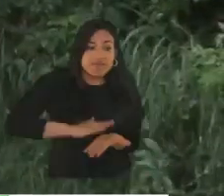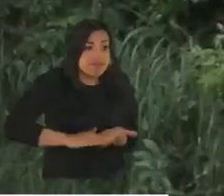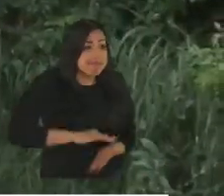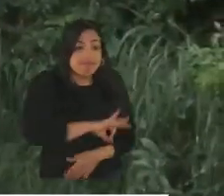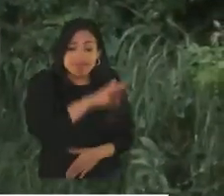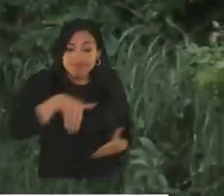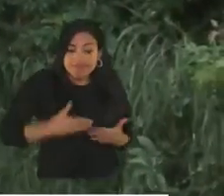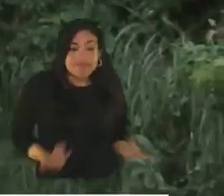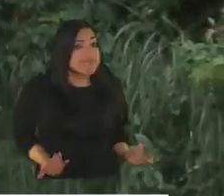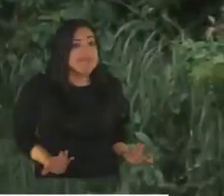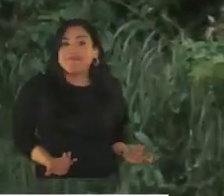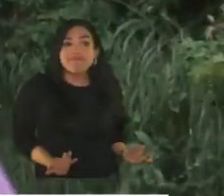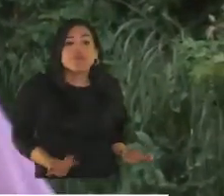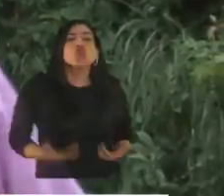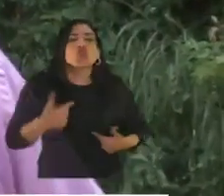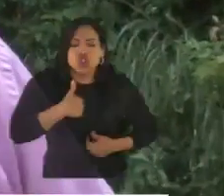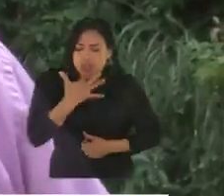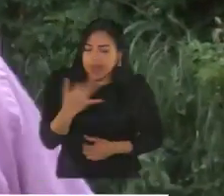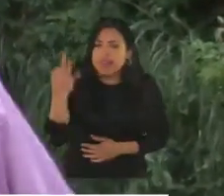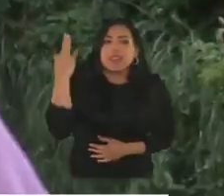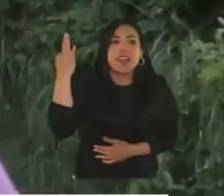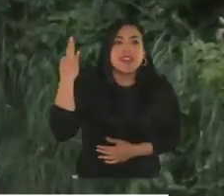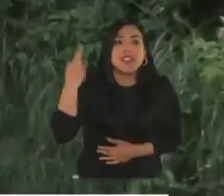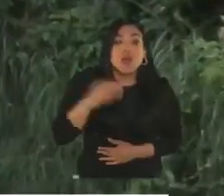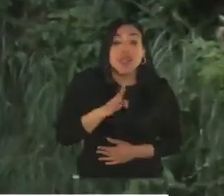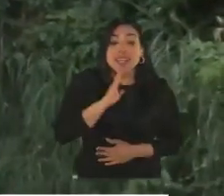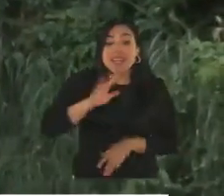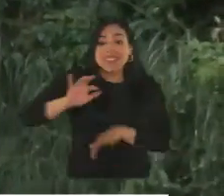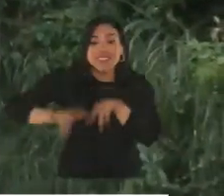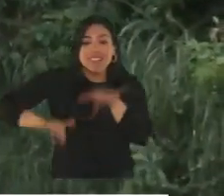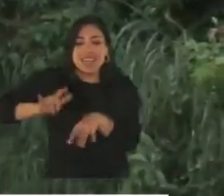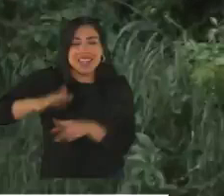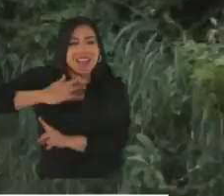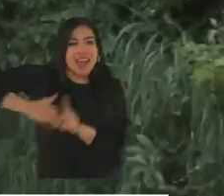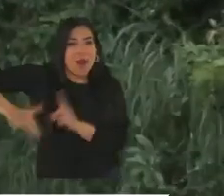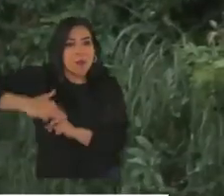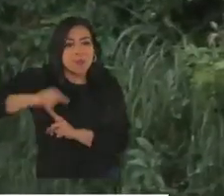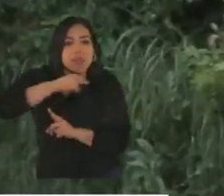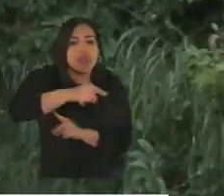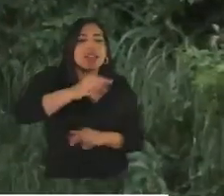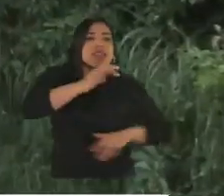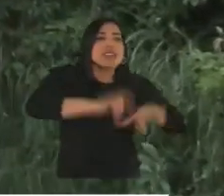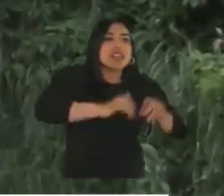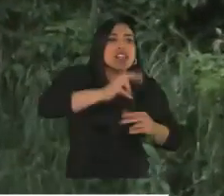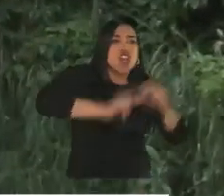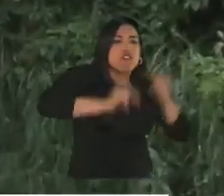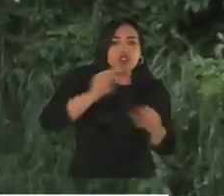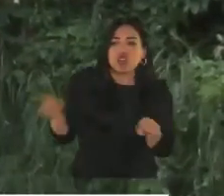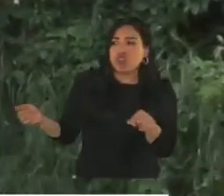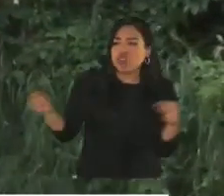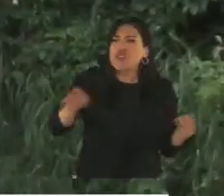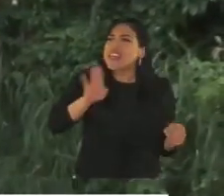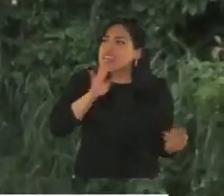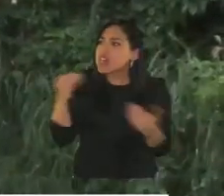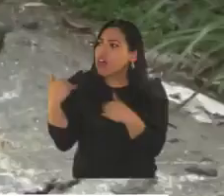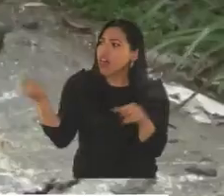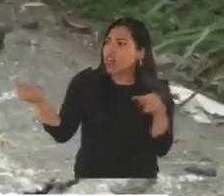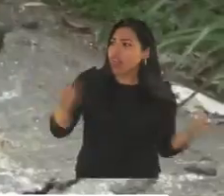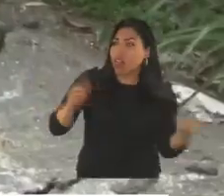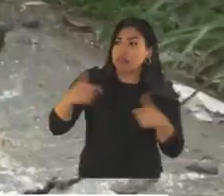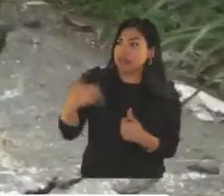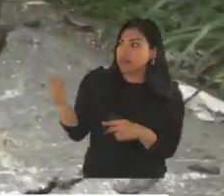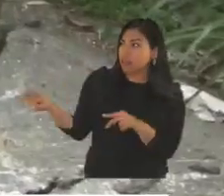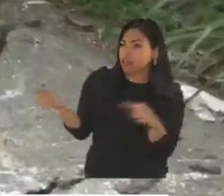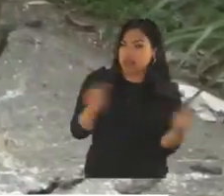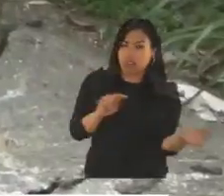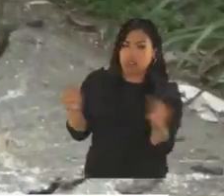el hueco. Inclusive yo fui testigo acá de una discusión entre Secretaría de Medio Ambiente y Secretaría de Infraestructura, que no sabían quién de los dos iba a intervenir el hueco.